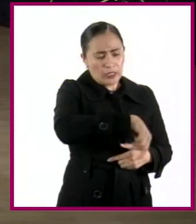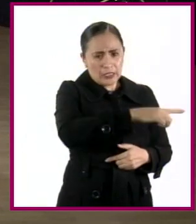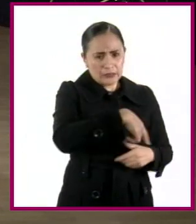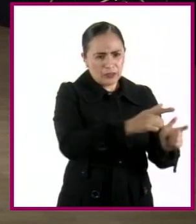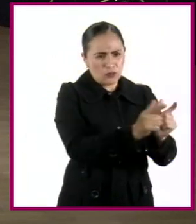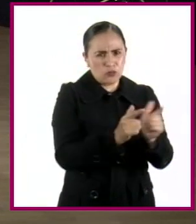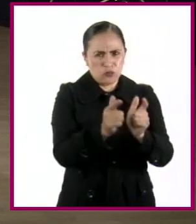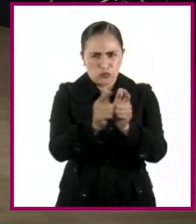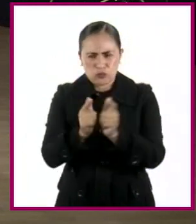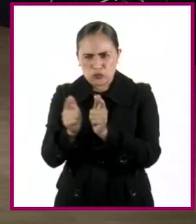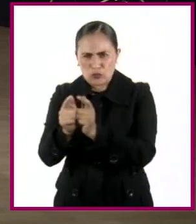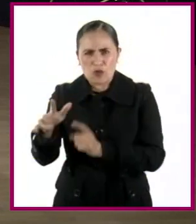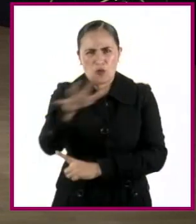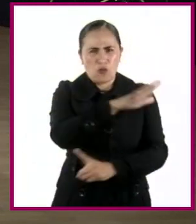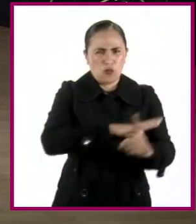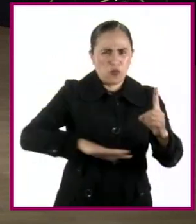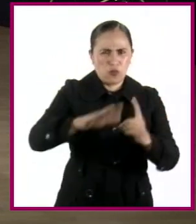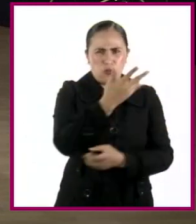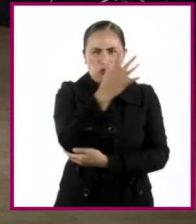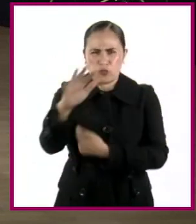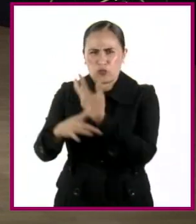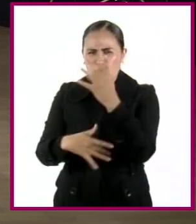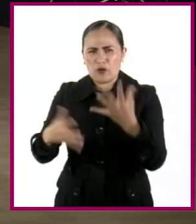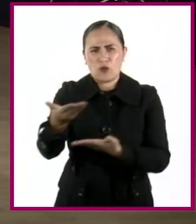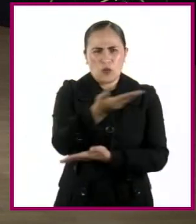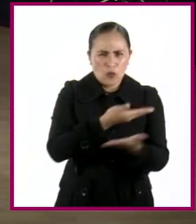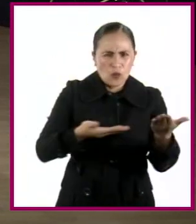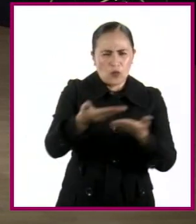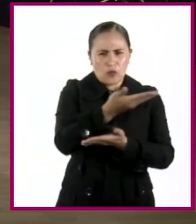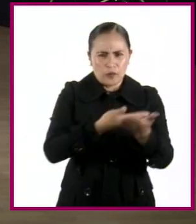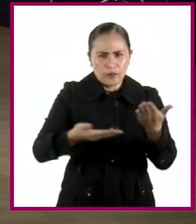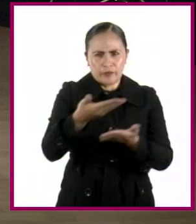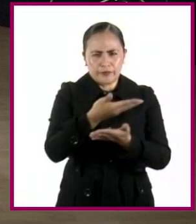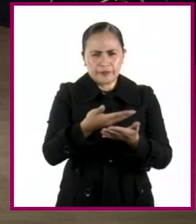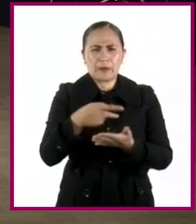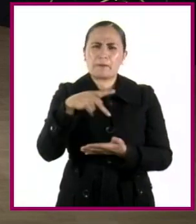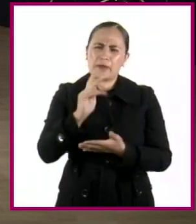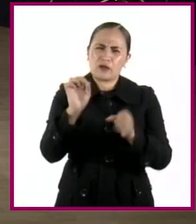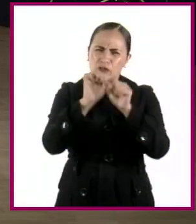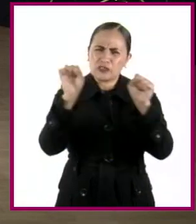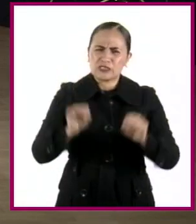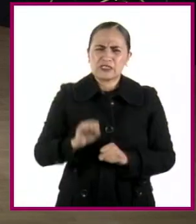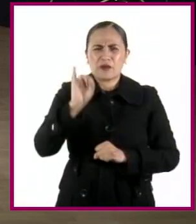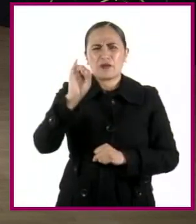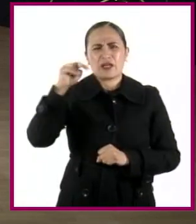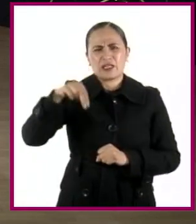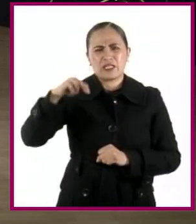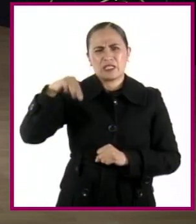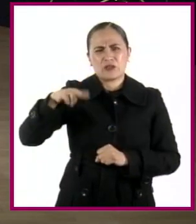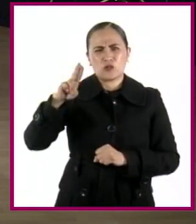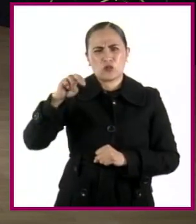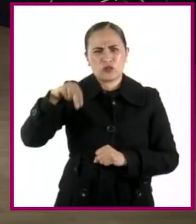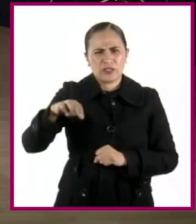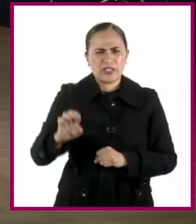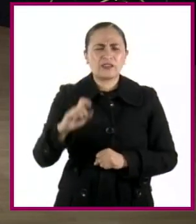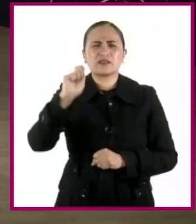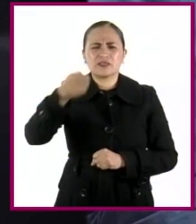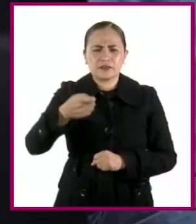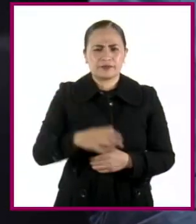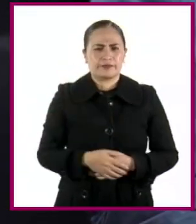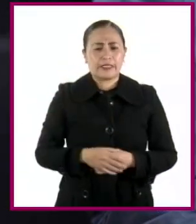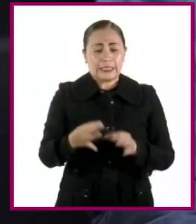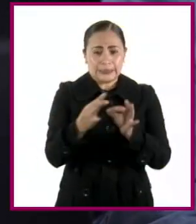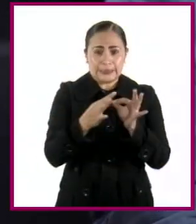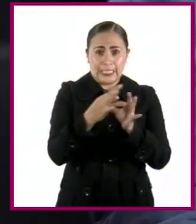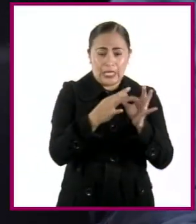en un ecosistema al interactuar entre ellos y con el medio ambiente. Pero, ¿y el sistema inmune? Pues en el sistema inmune tenemos a las